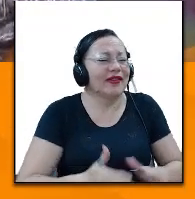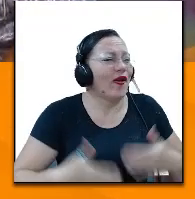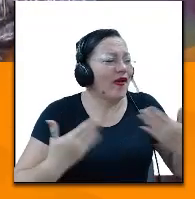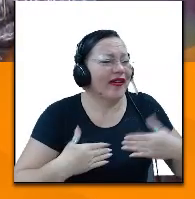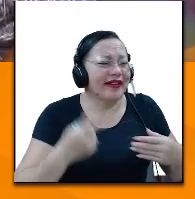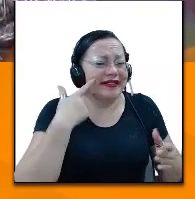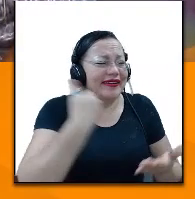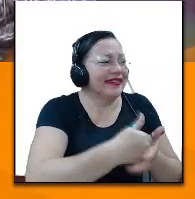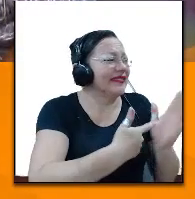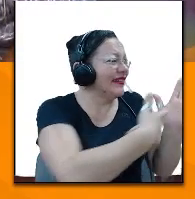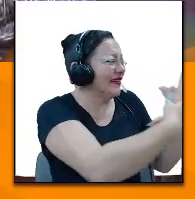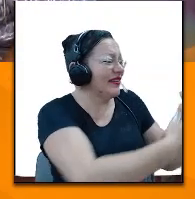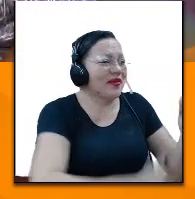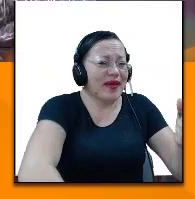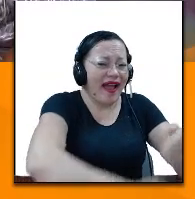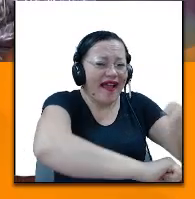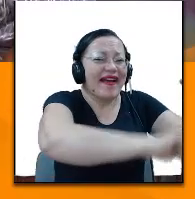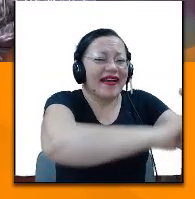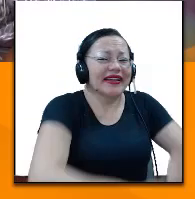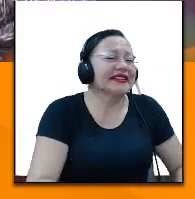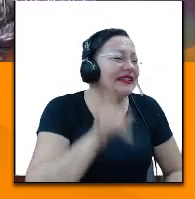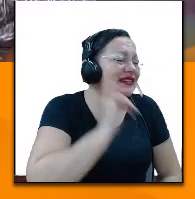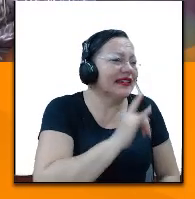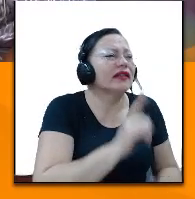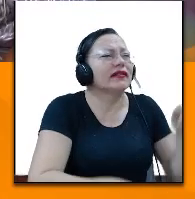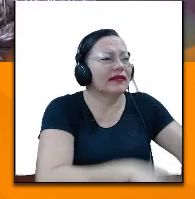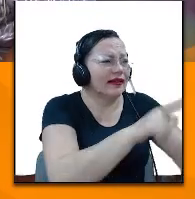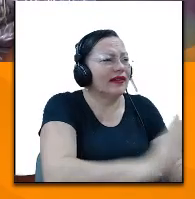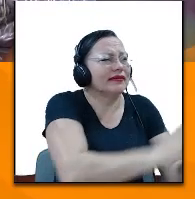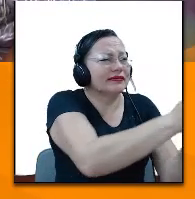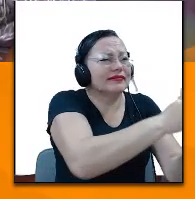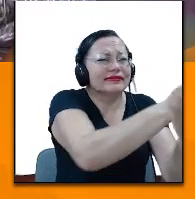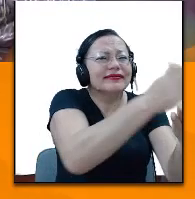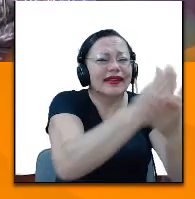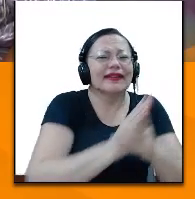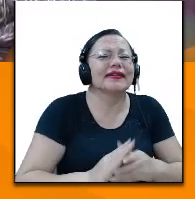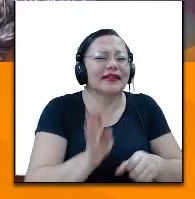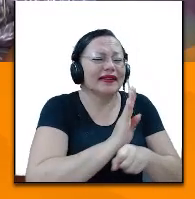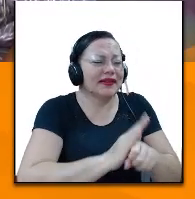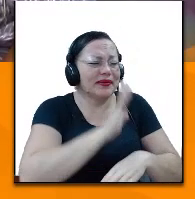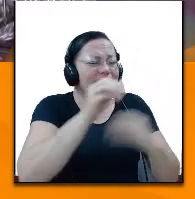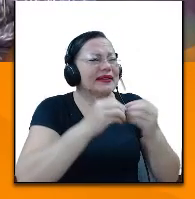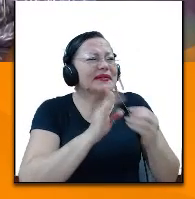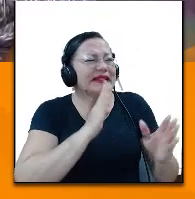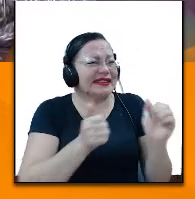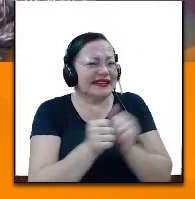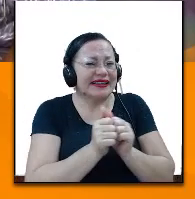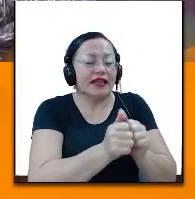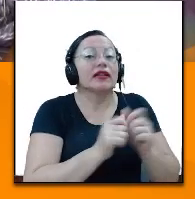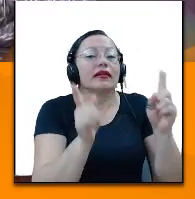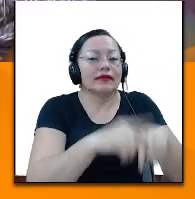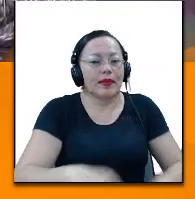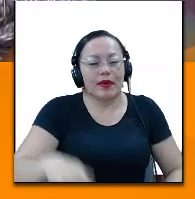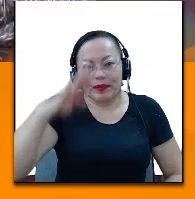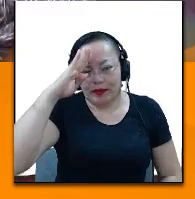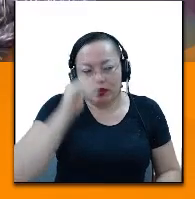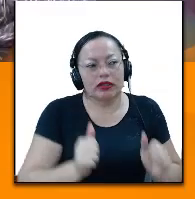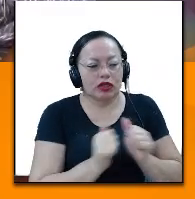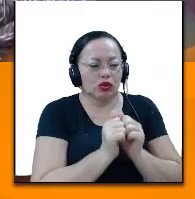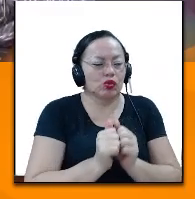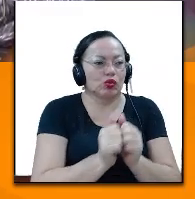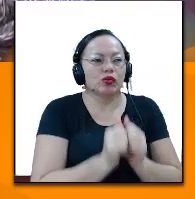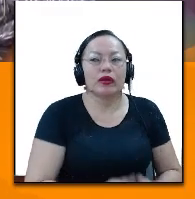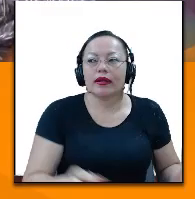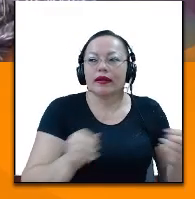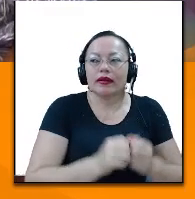Gómez Producciones apoyándolos con sonido, y han visitado algunos barrios en compañía también del sexto distrito de la policía, y van